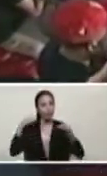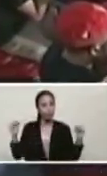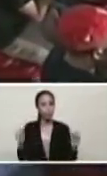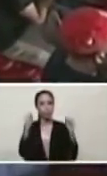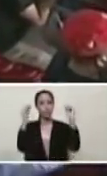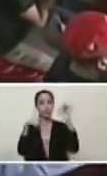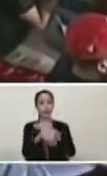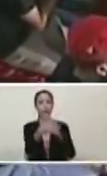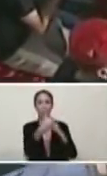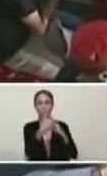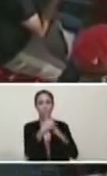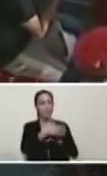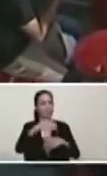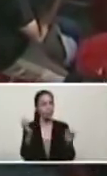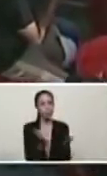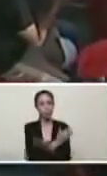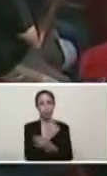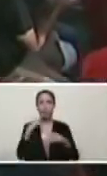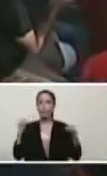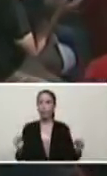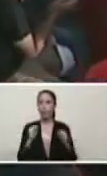de la oligarquía interna.